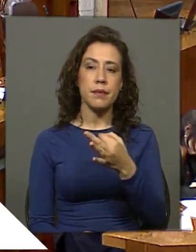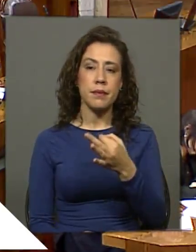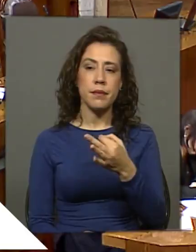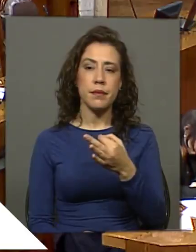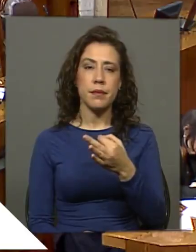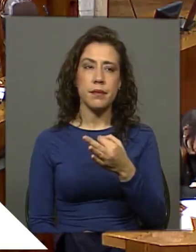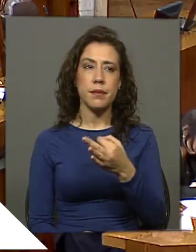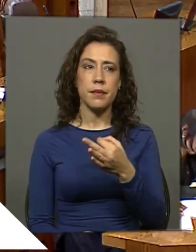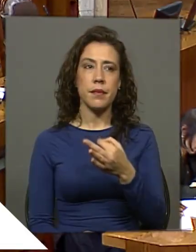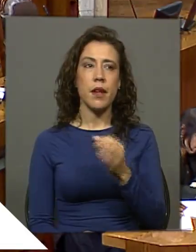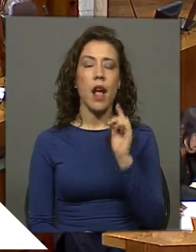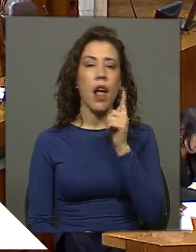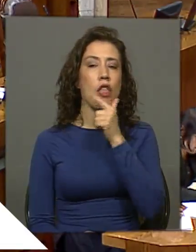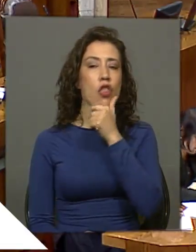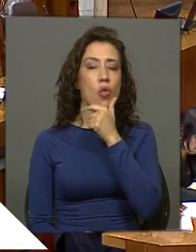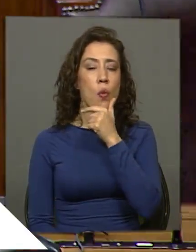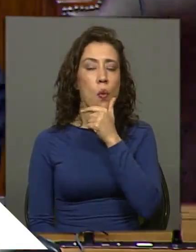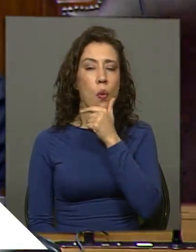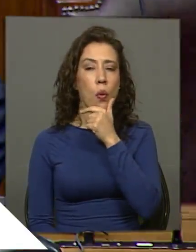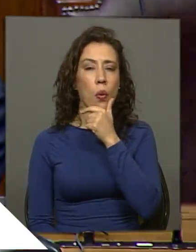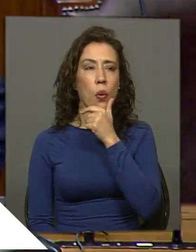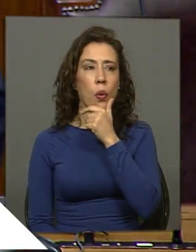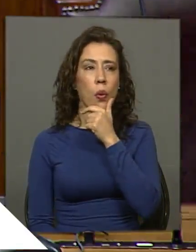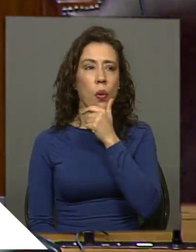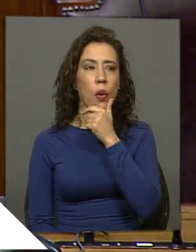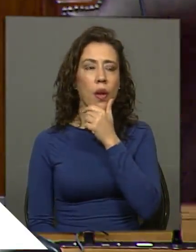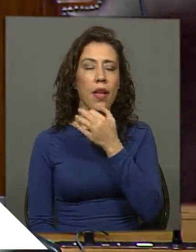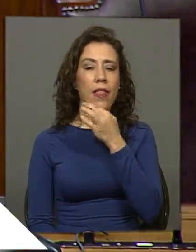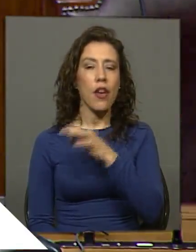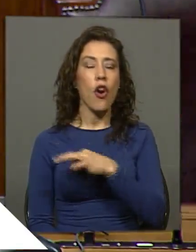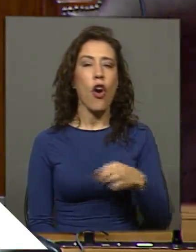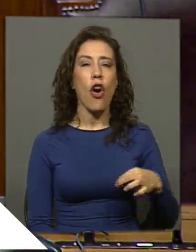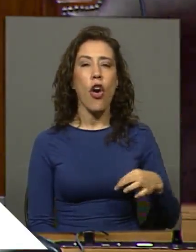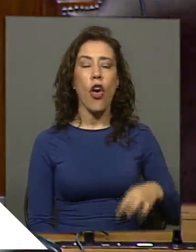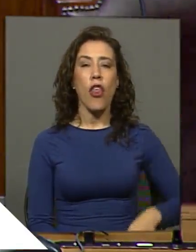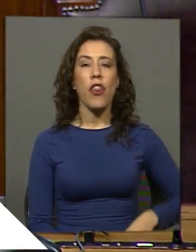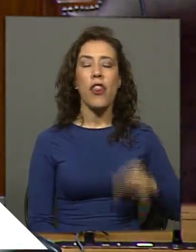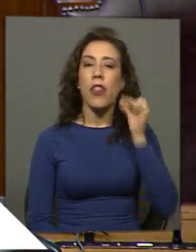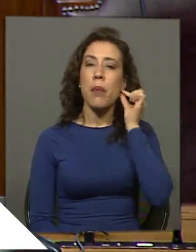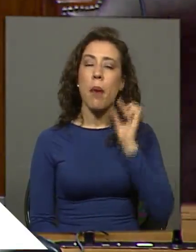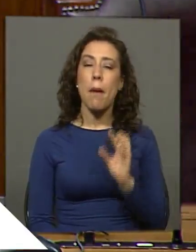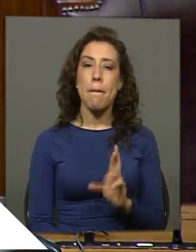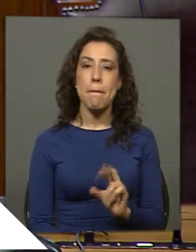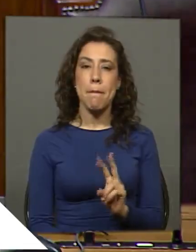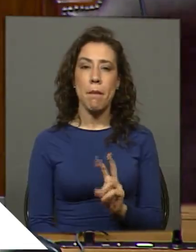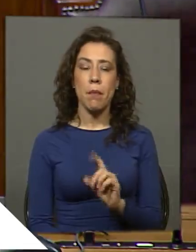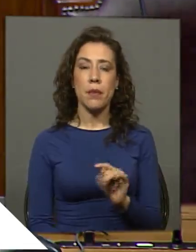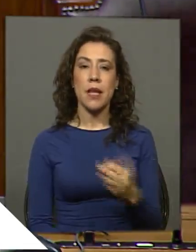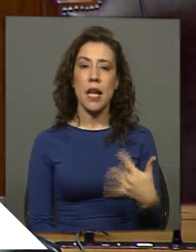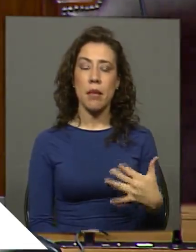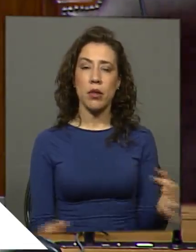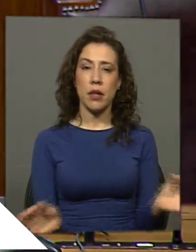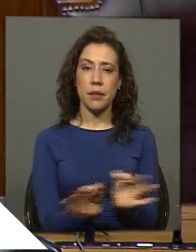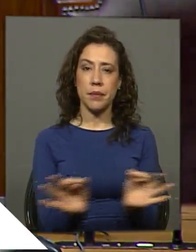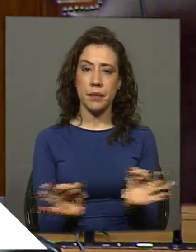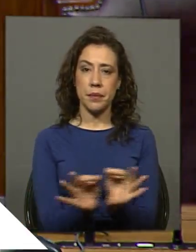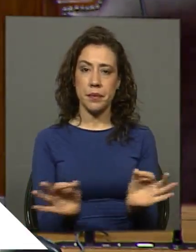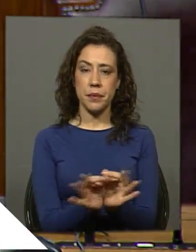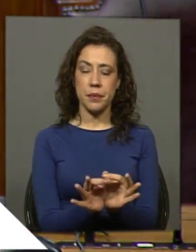dudas que expresó la diputada provoste en este proyecto que creo que es importante clarificar